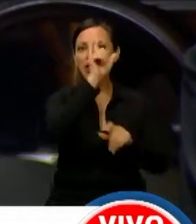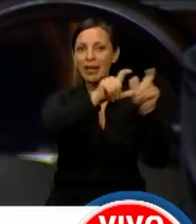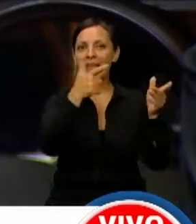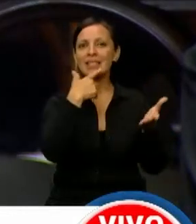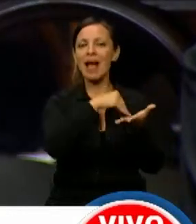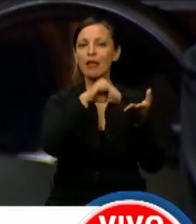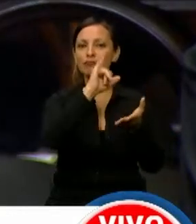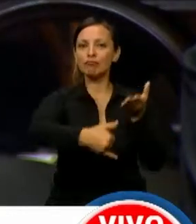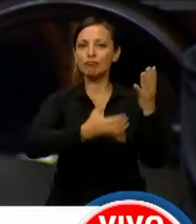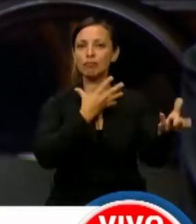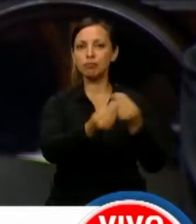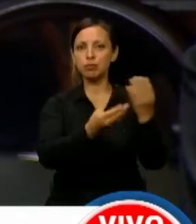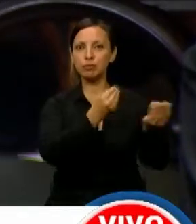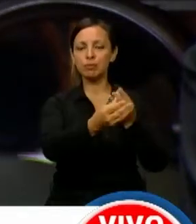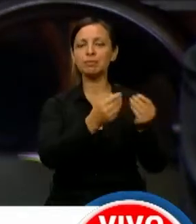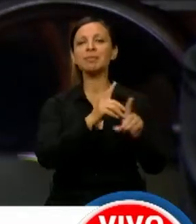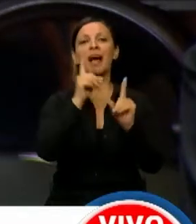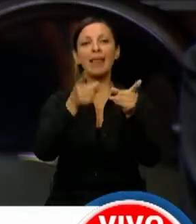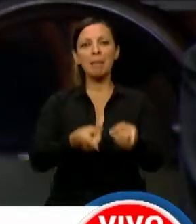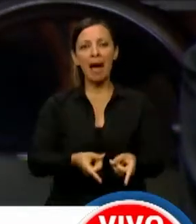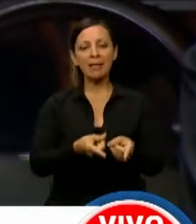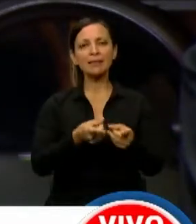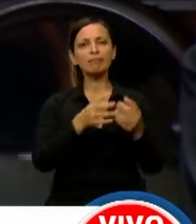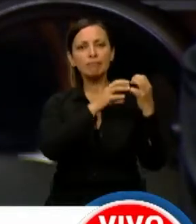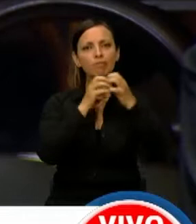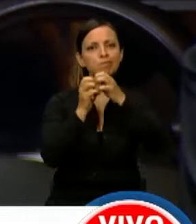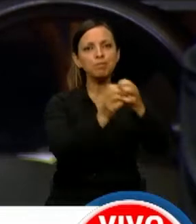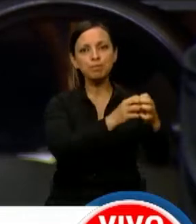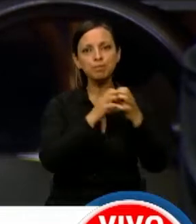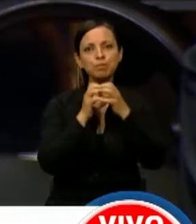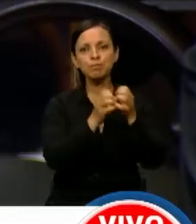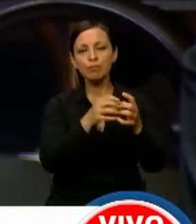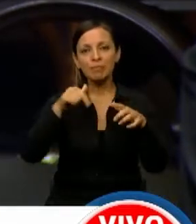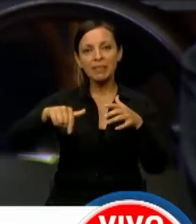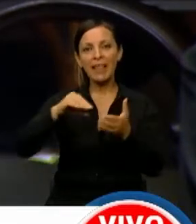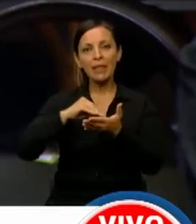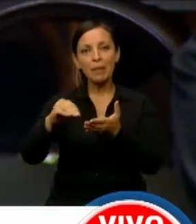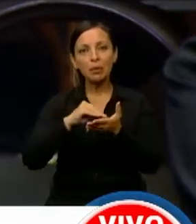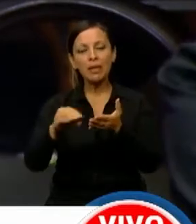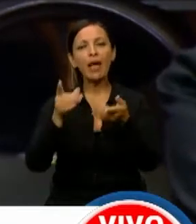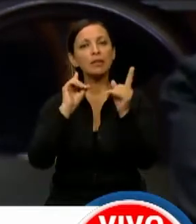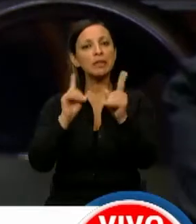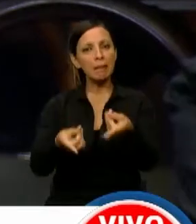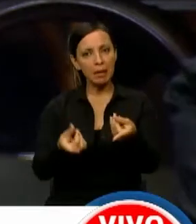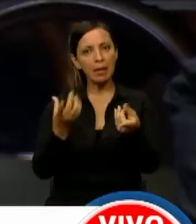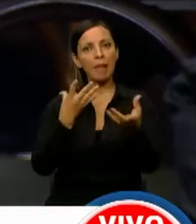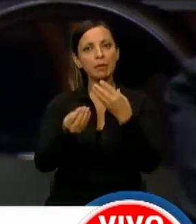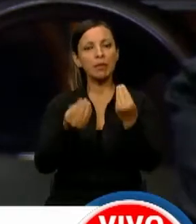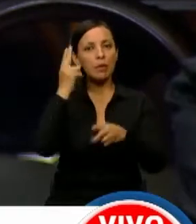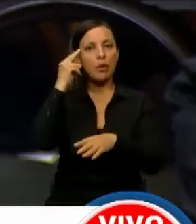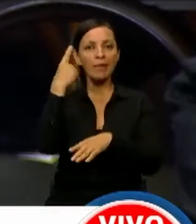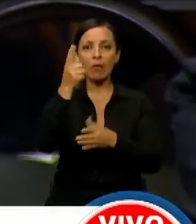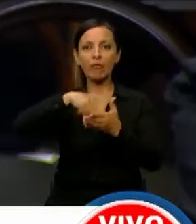de los senadores y senadoras, y además muy debatido en esta Cámara y acompañado con